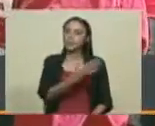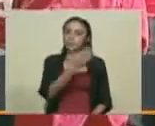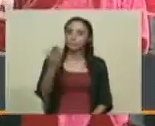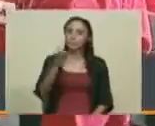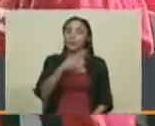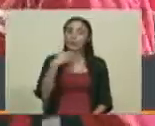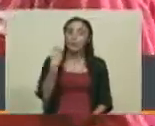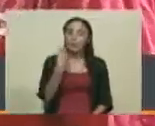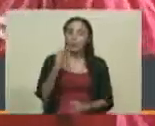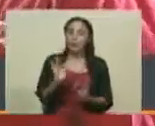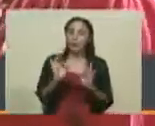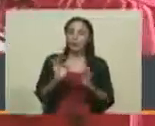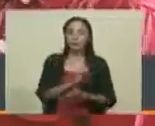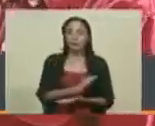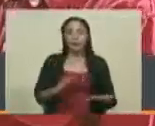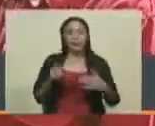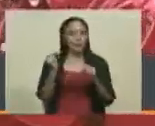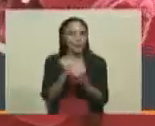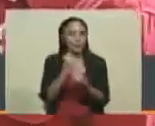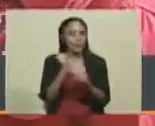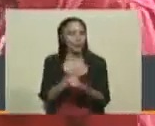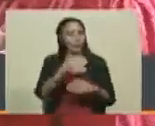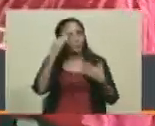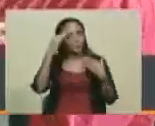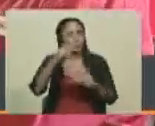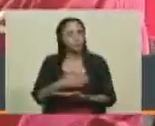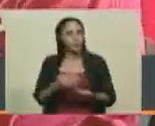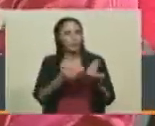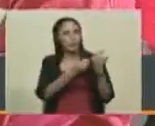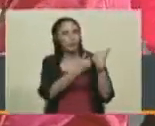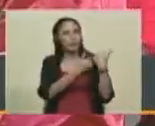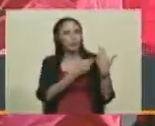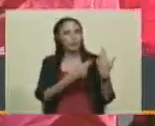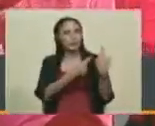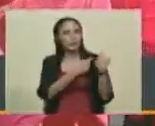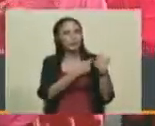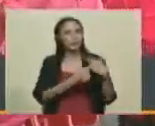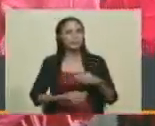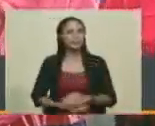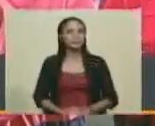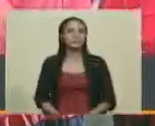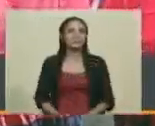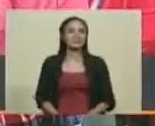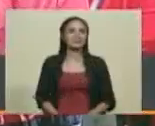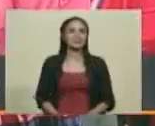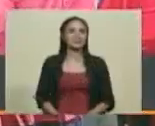petrolera, juventud comprometida y leal,